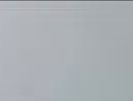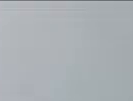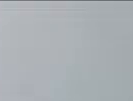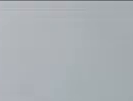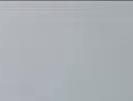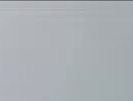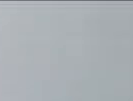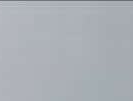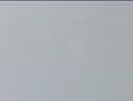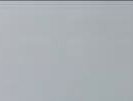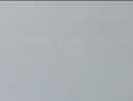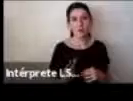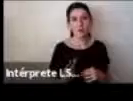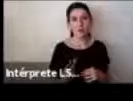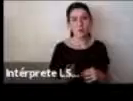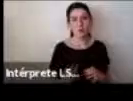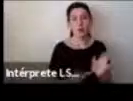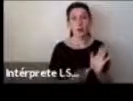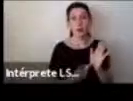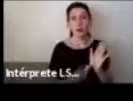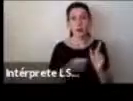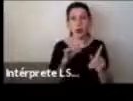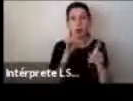que tiene que ver con los cuentos de Neuromundos.